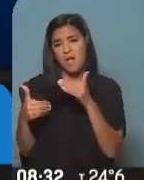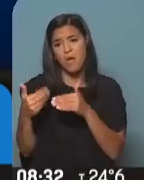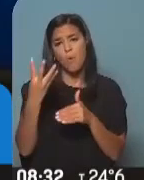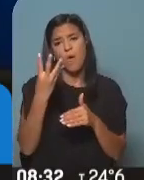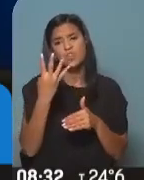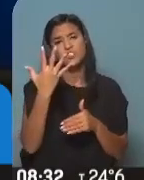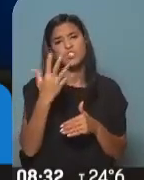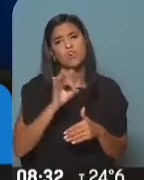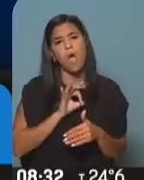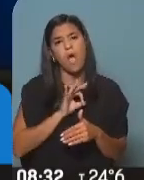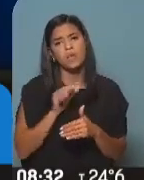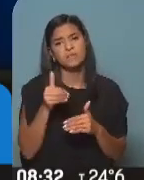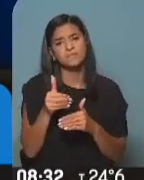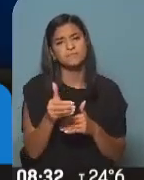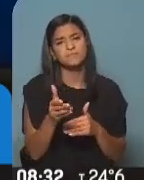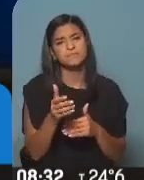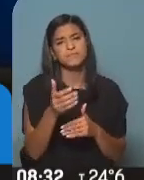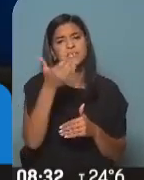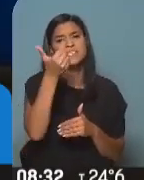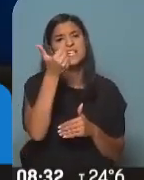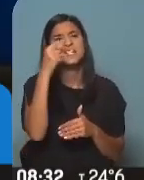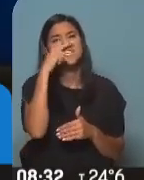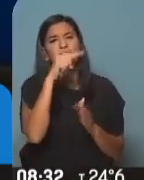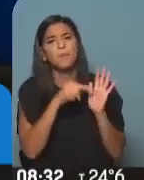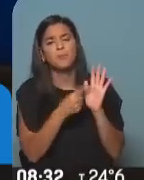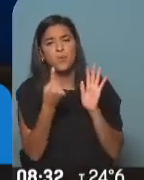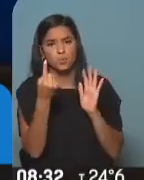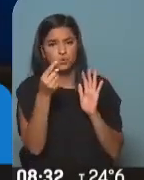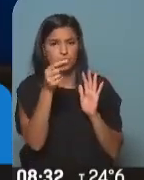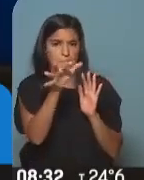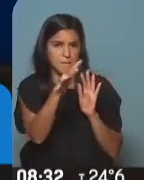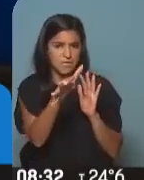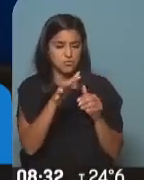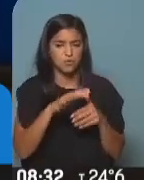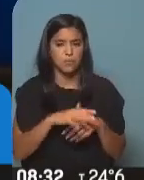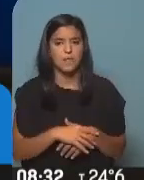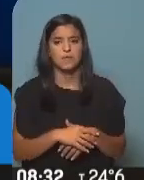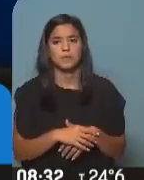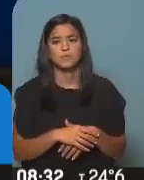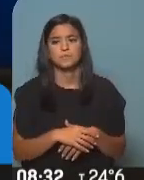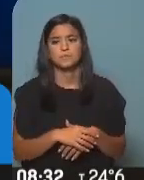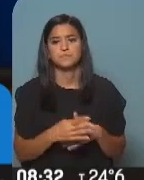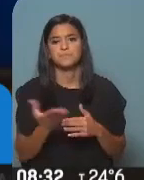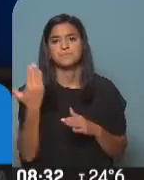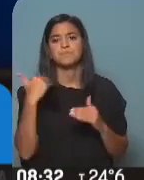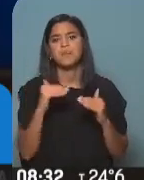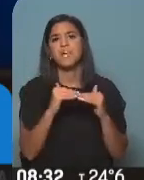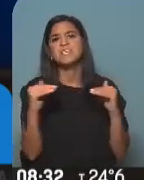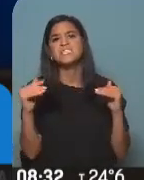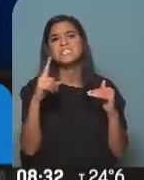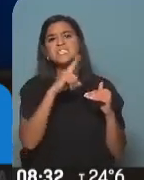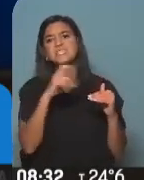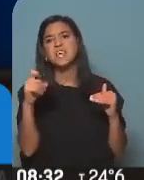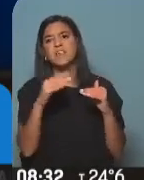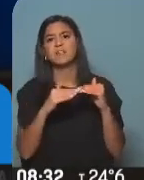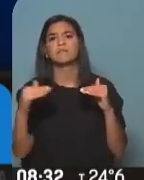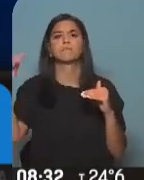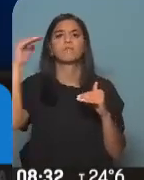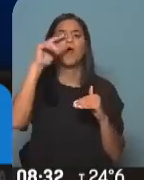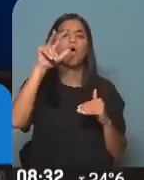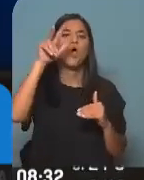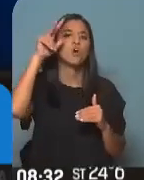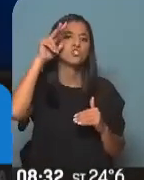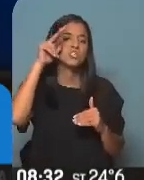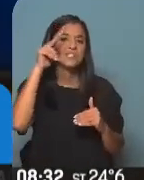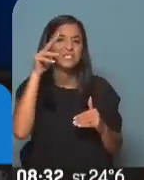o 5 años 6, 7 puntos aproximadamente, pasó del puesto 100 al puesto 85,